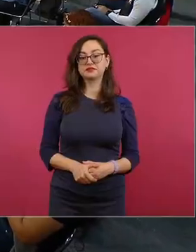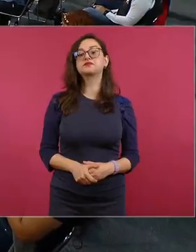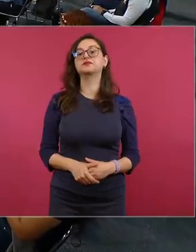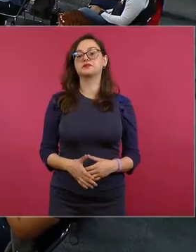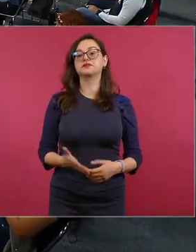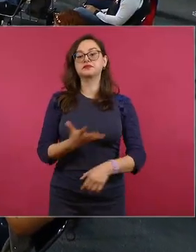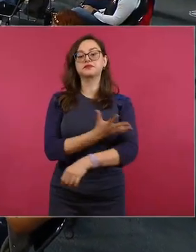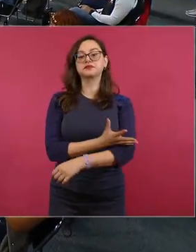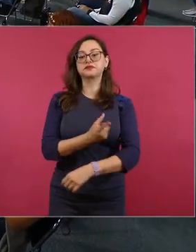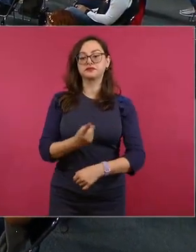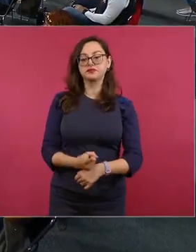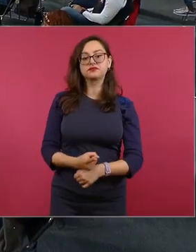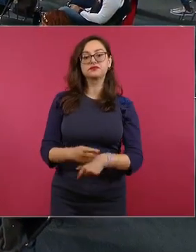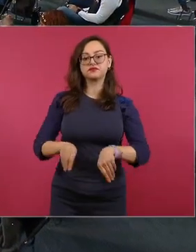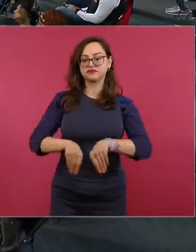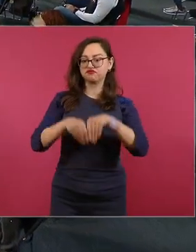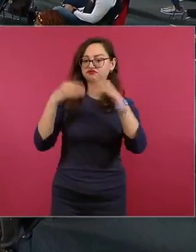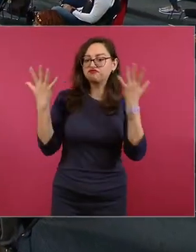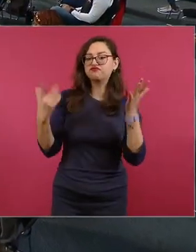transparencia y este debate.